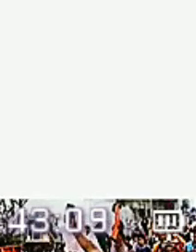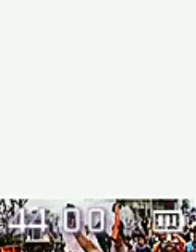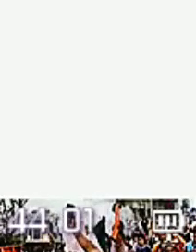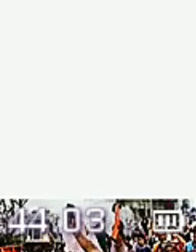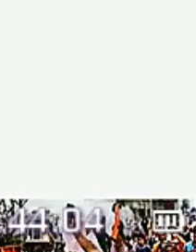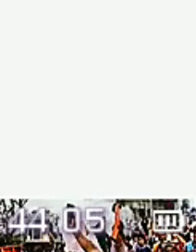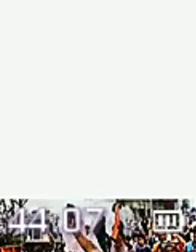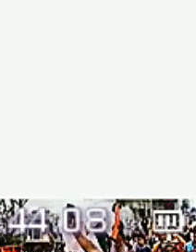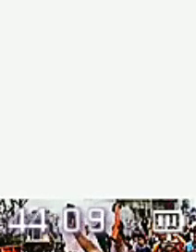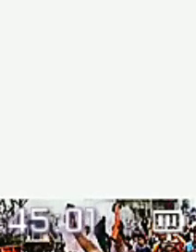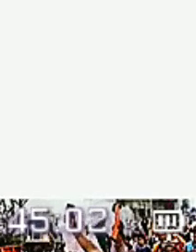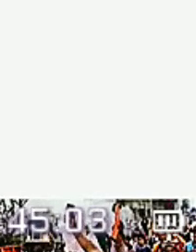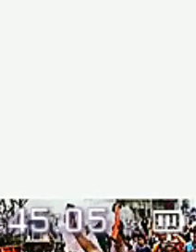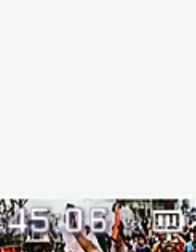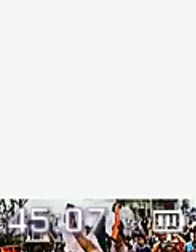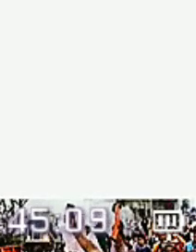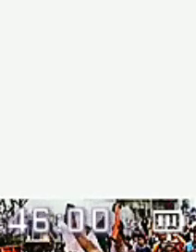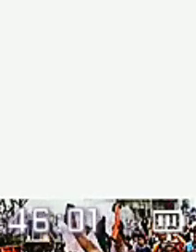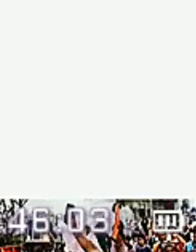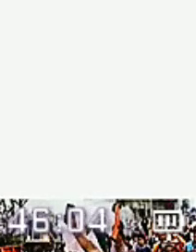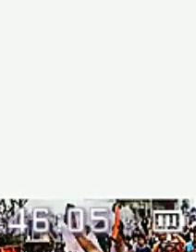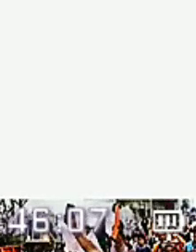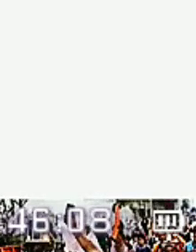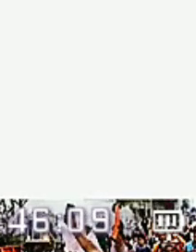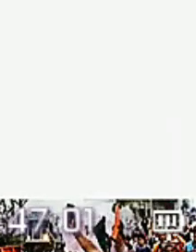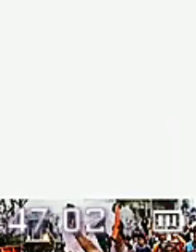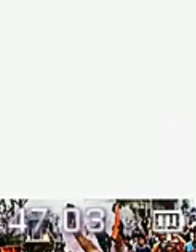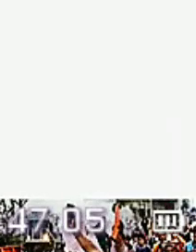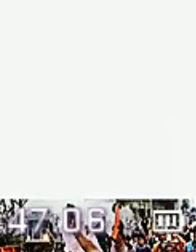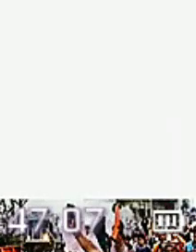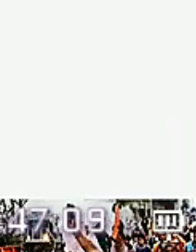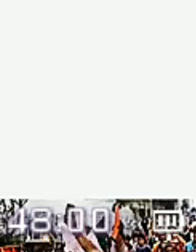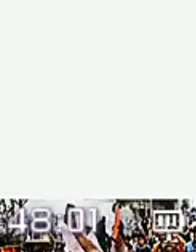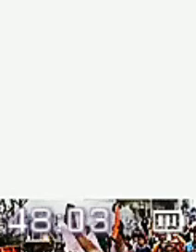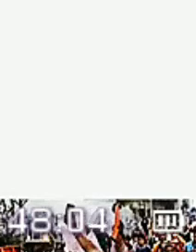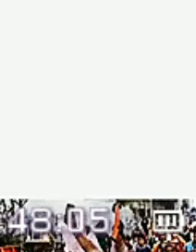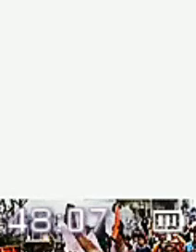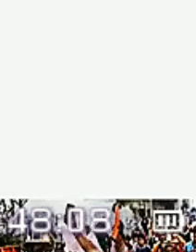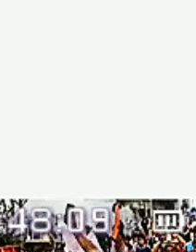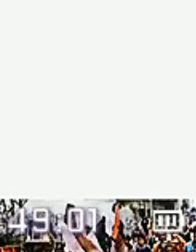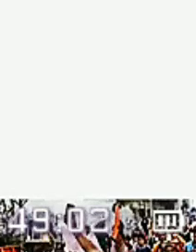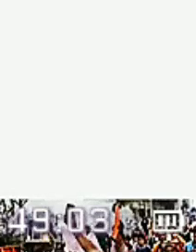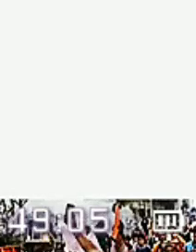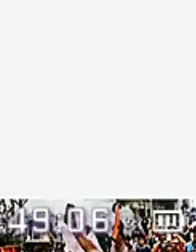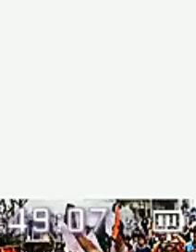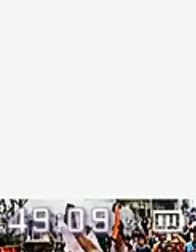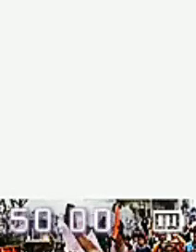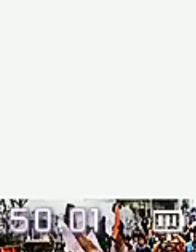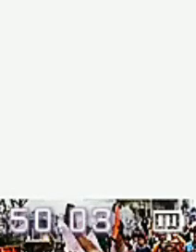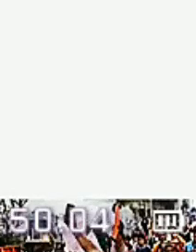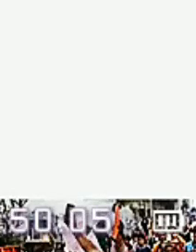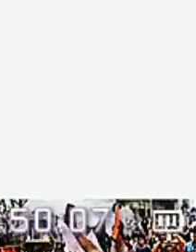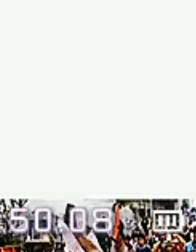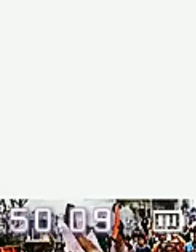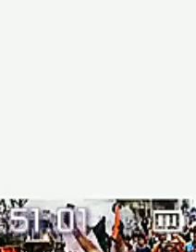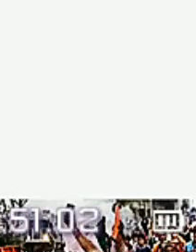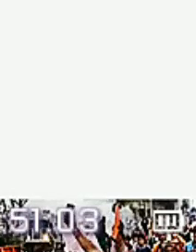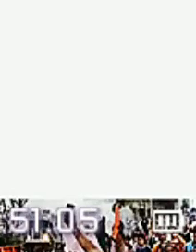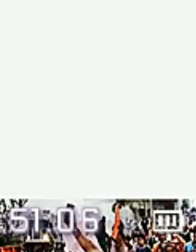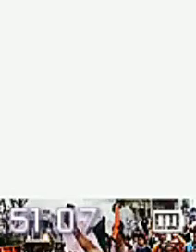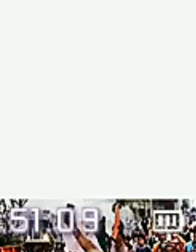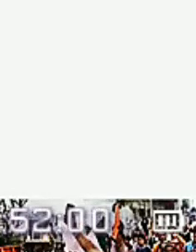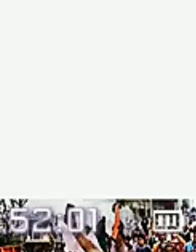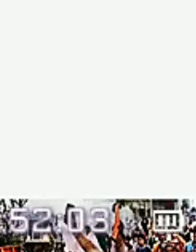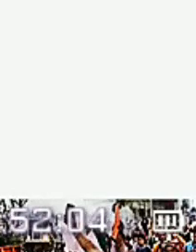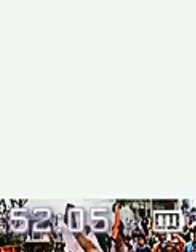para que todo sea transparente y también ir de la mano para ir transparentando todo el ejercicio público. Modernizar la administración pública